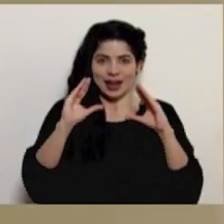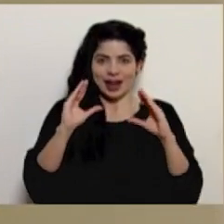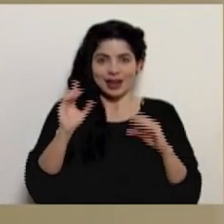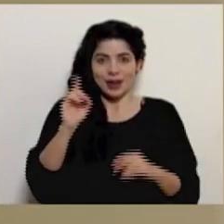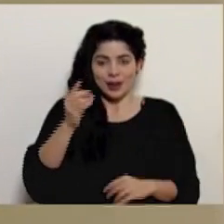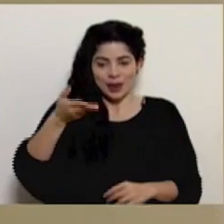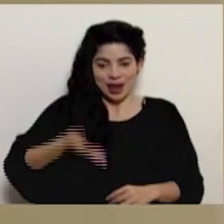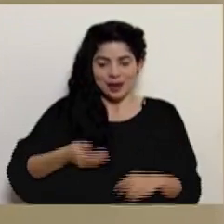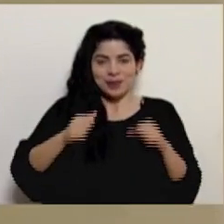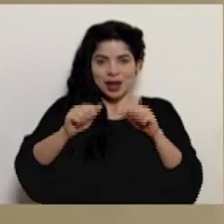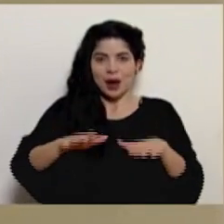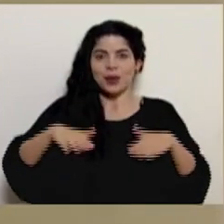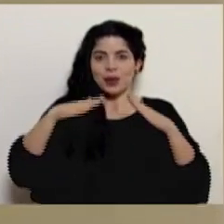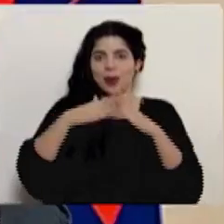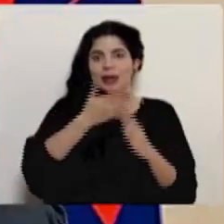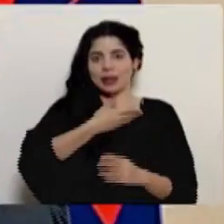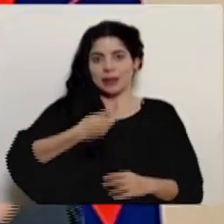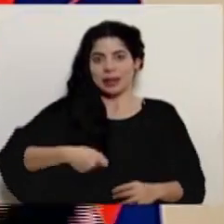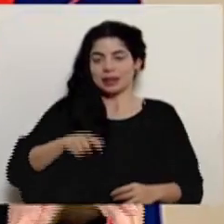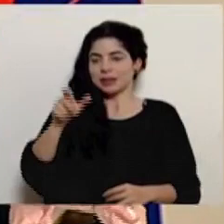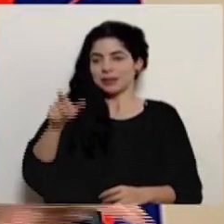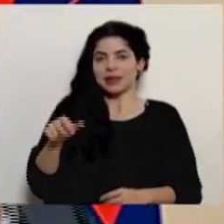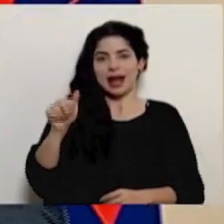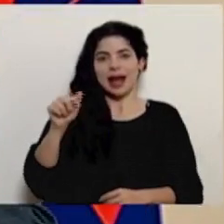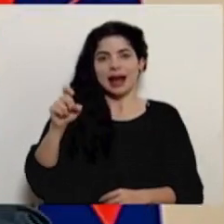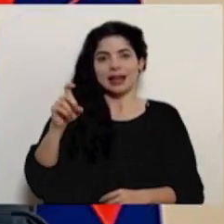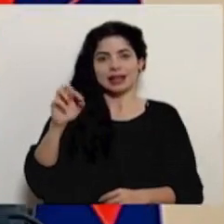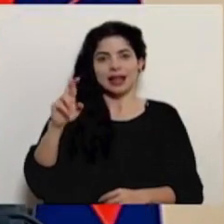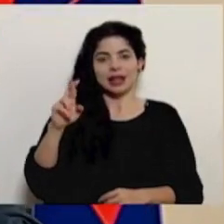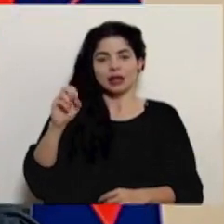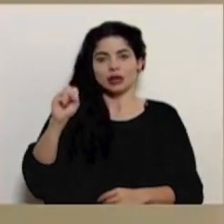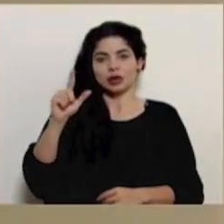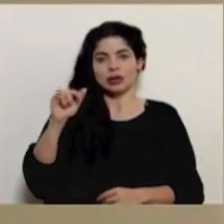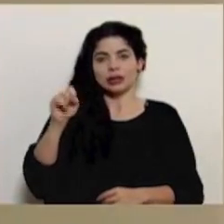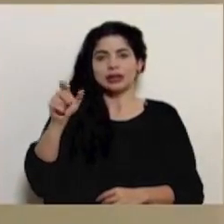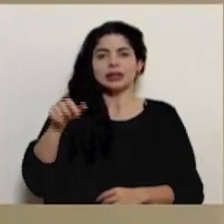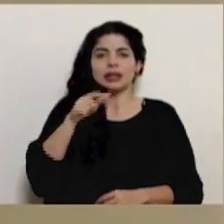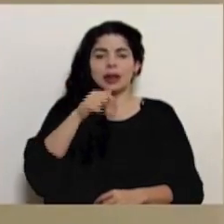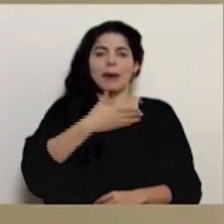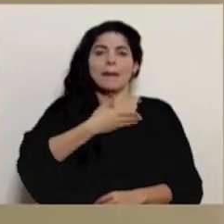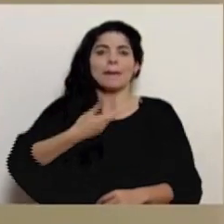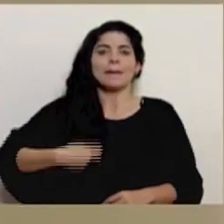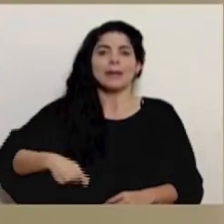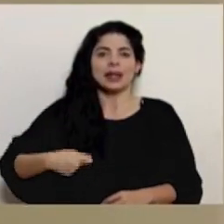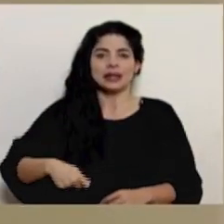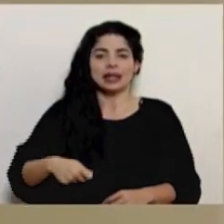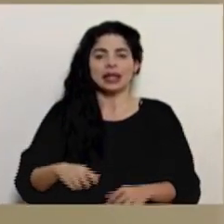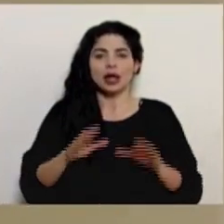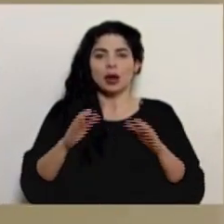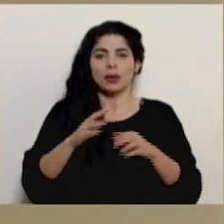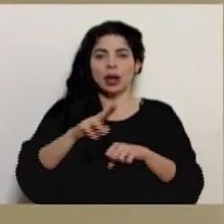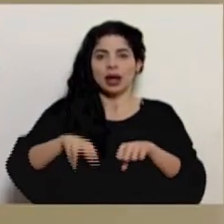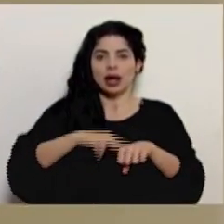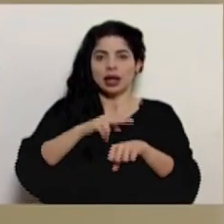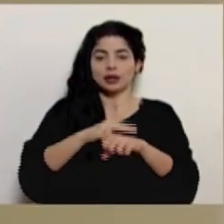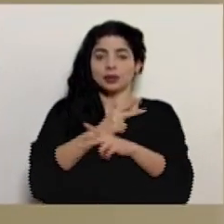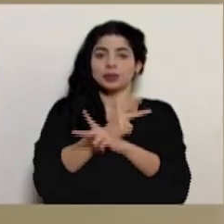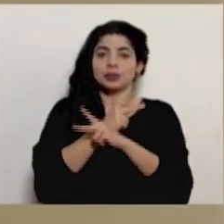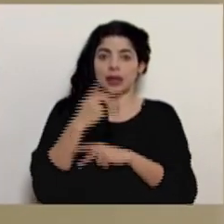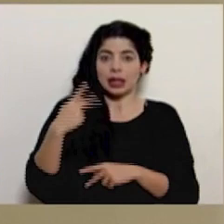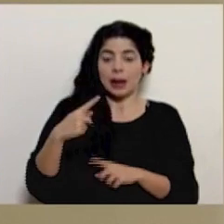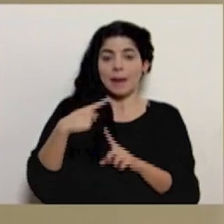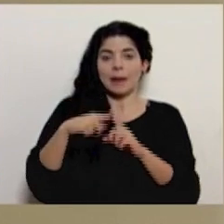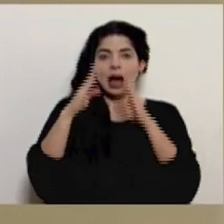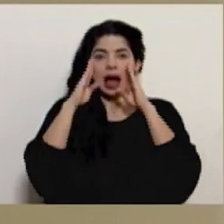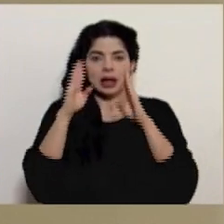Casa Presidencial, al señor Alexander Solís, presidente de la Comisión Nacional de Prevención de Riesgos y Atención de Emergencias, quien nos comentará